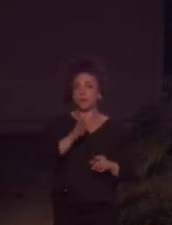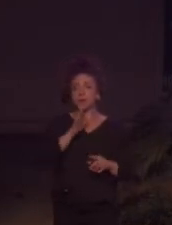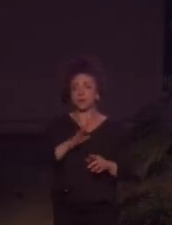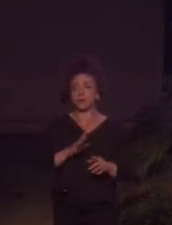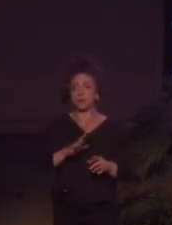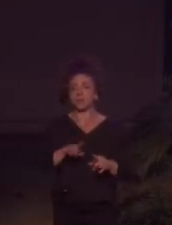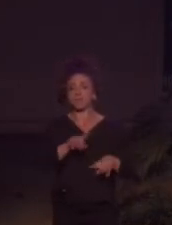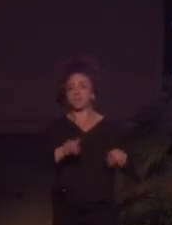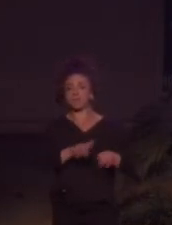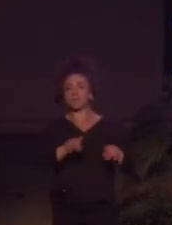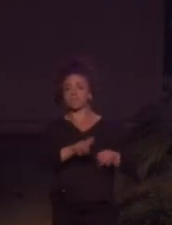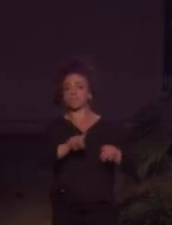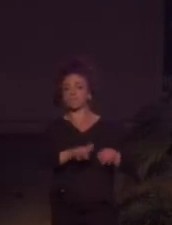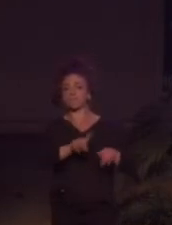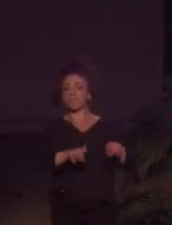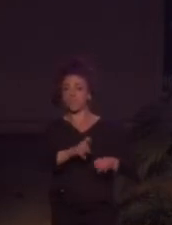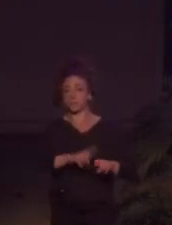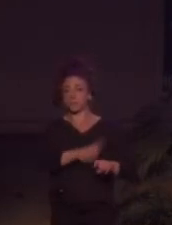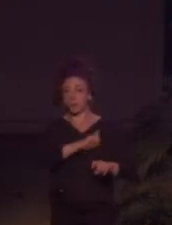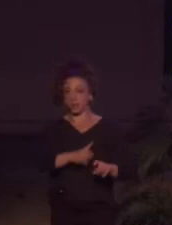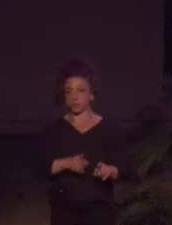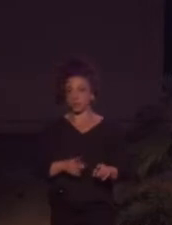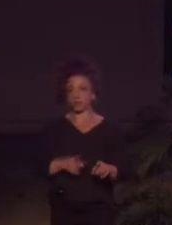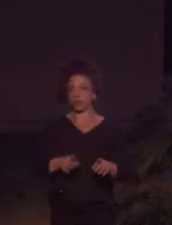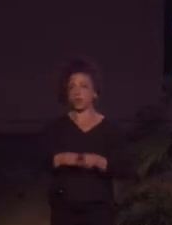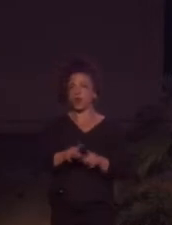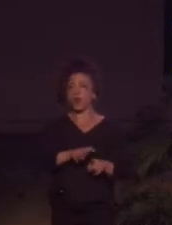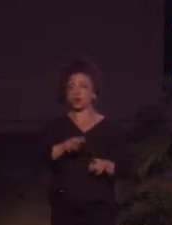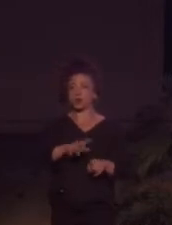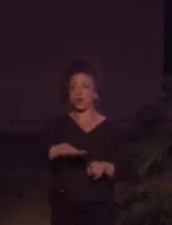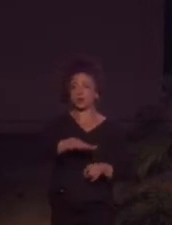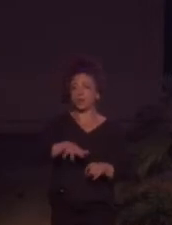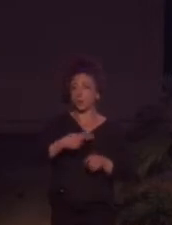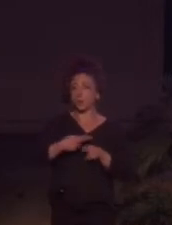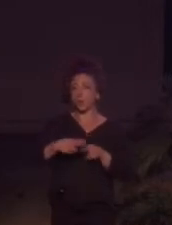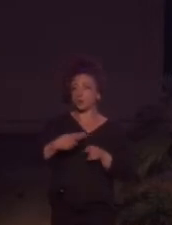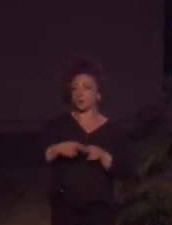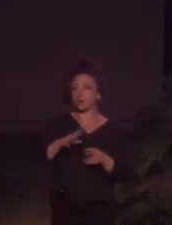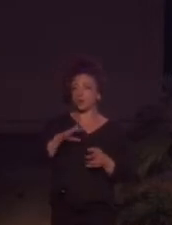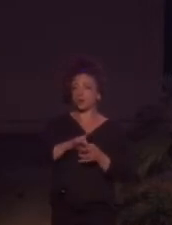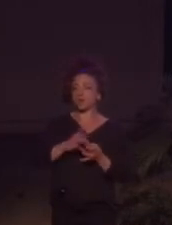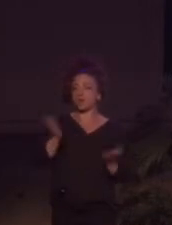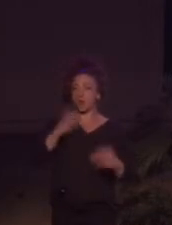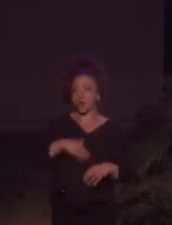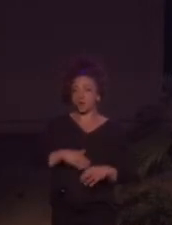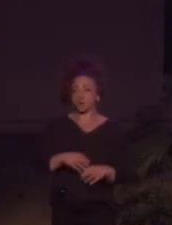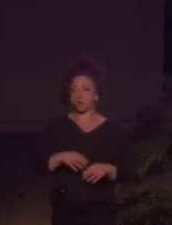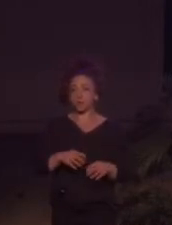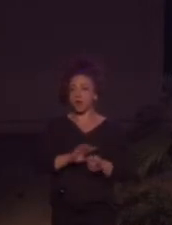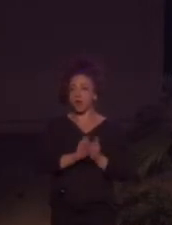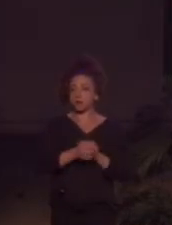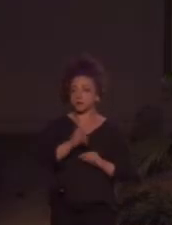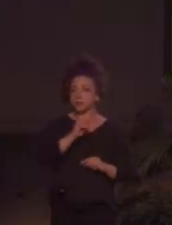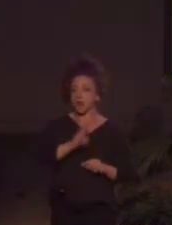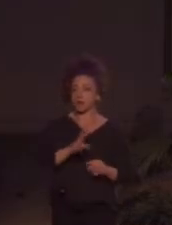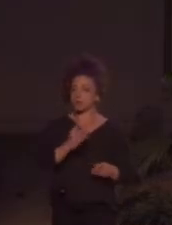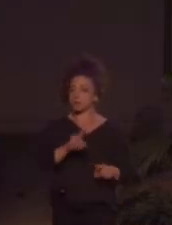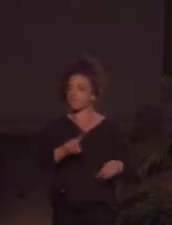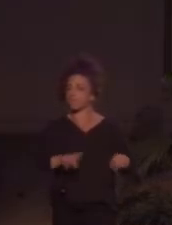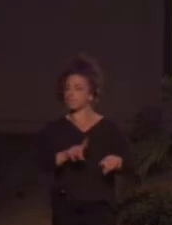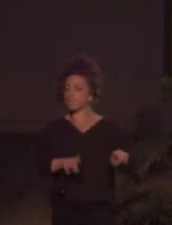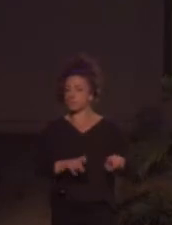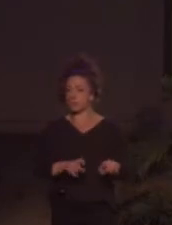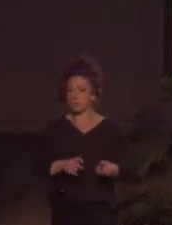beste espazio politikoetatik behintzat, ez? Orduan, ba, nola ikusten duzue, nola ikusten dituzue resistentzia